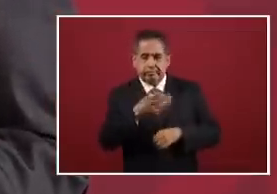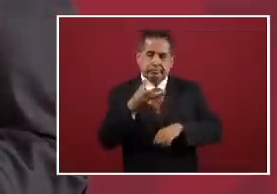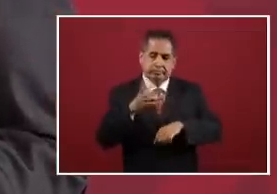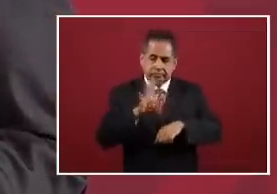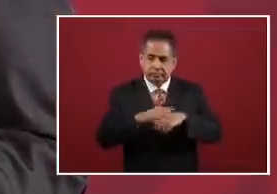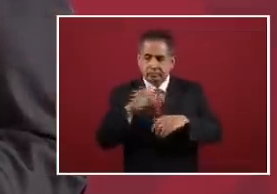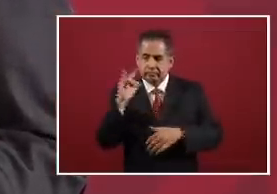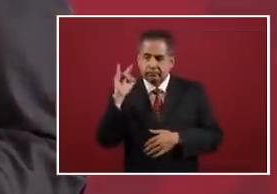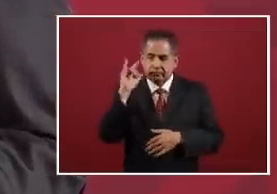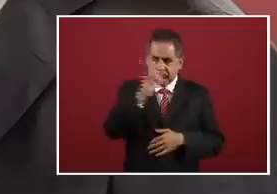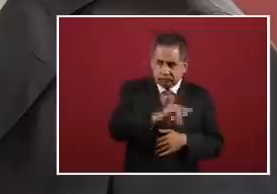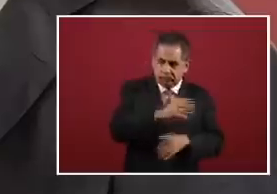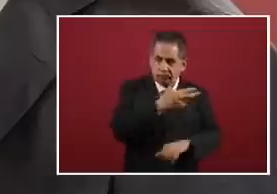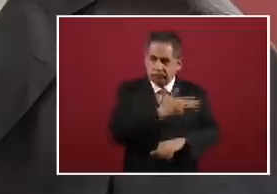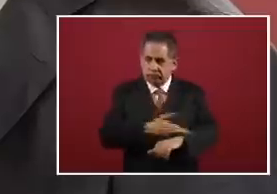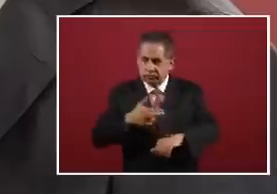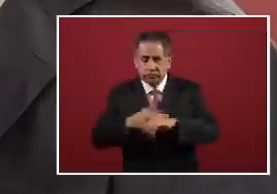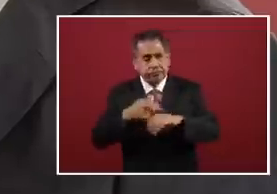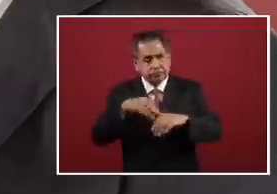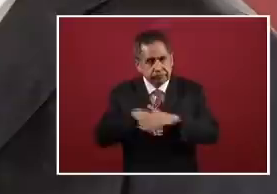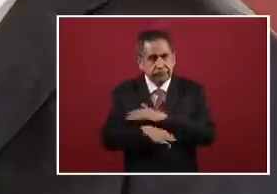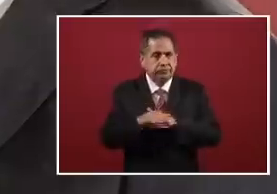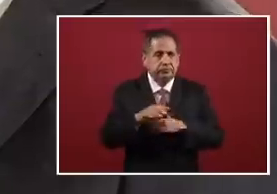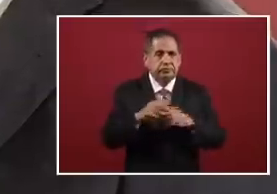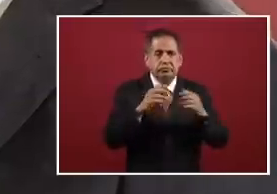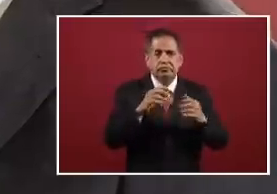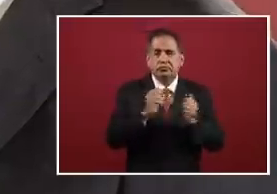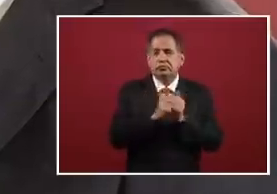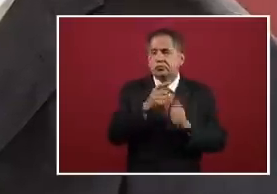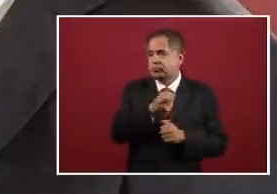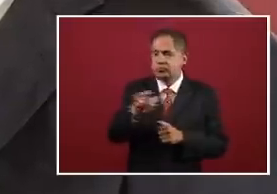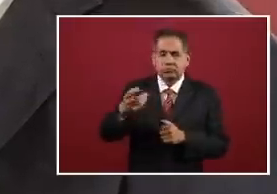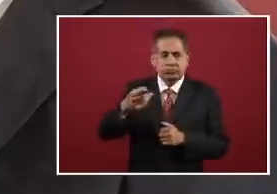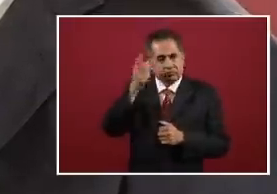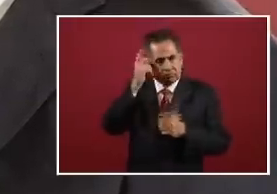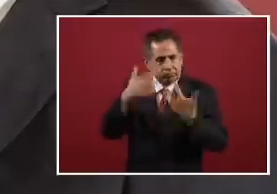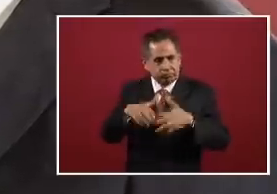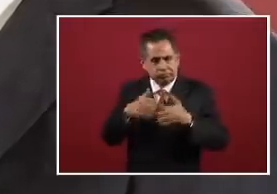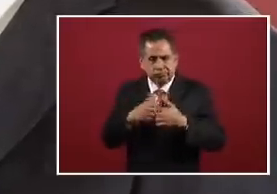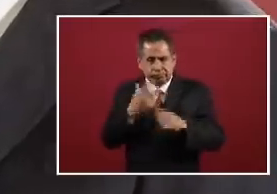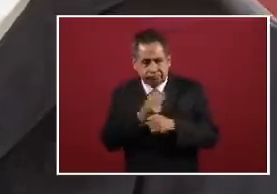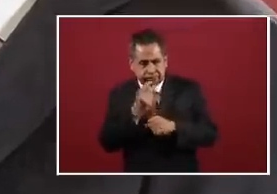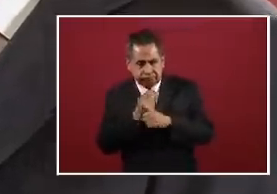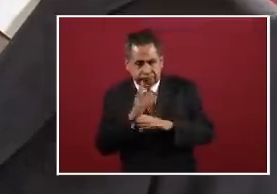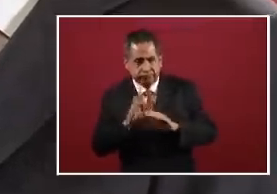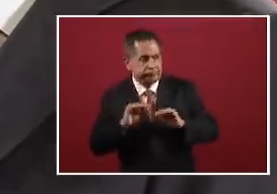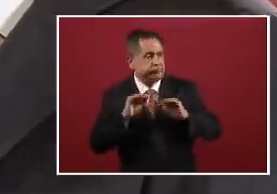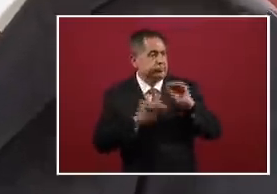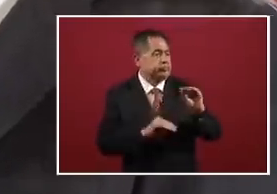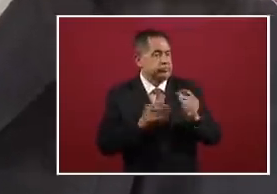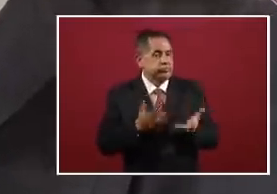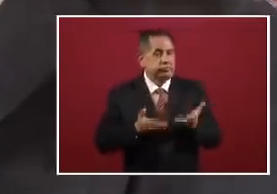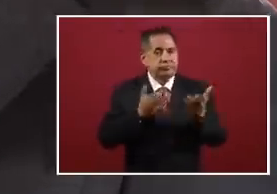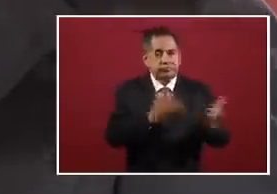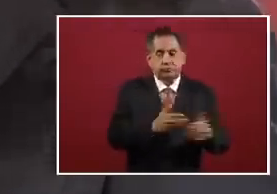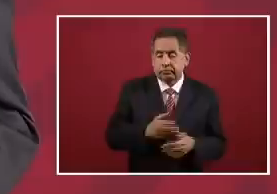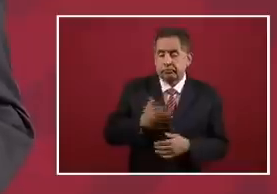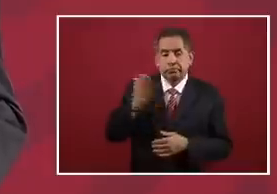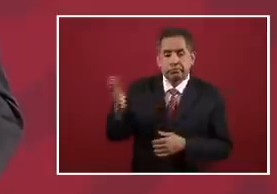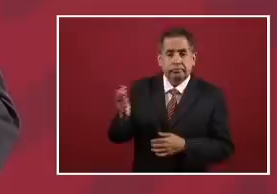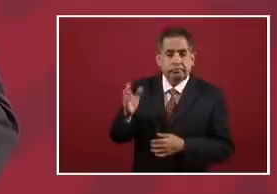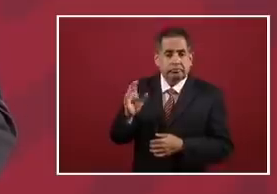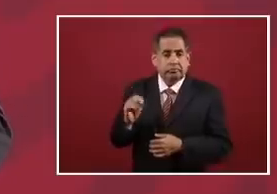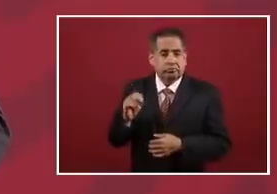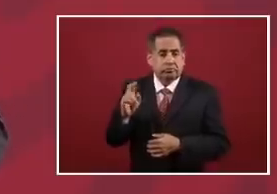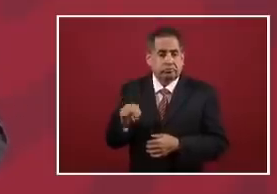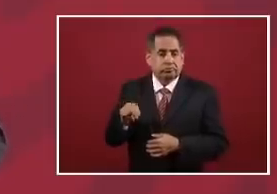permiso, hacer todos los trámites con los fabricantes. Se le solicitó a la ONU que